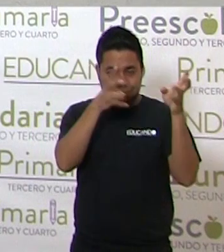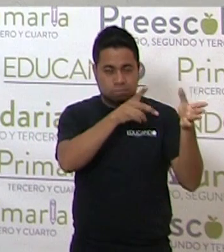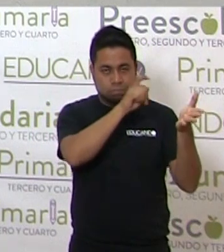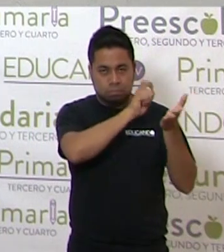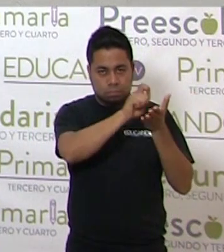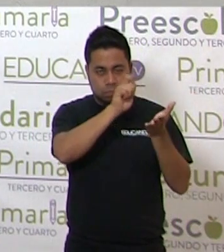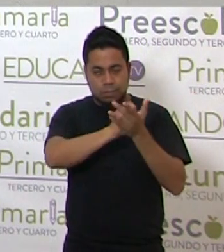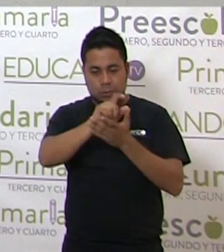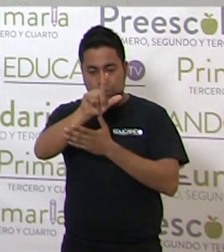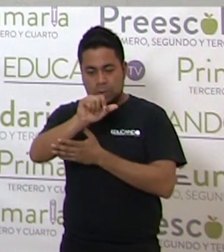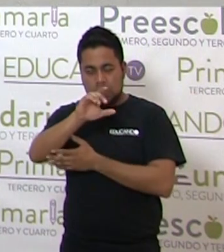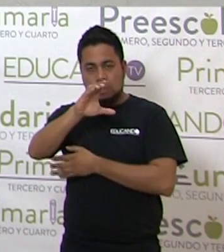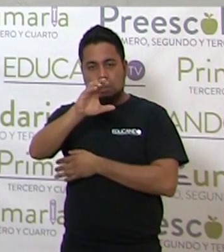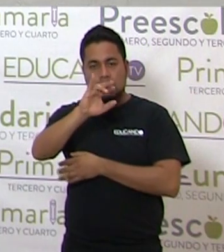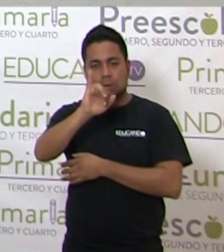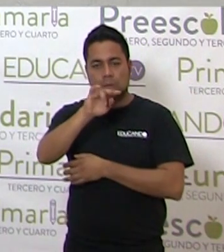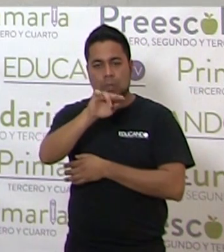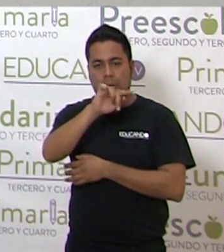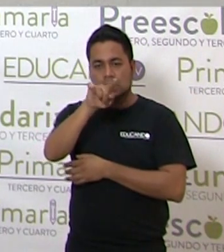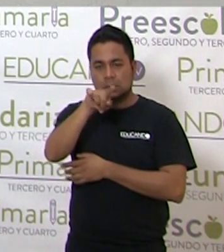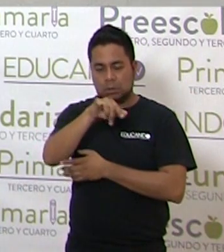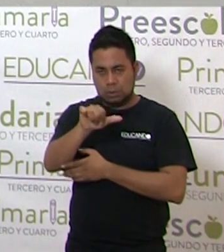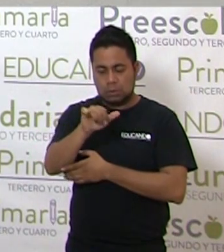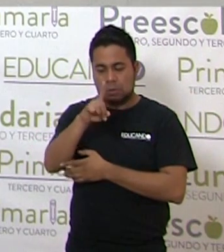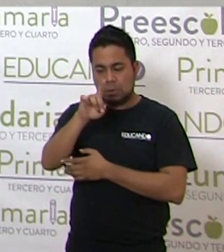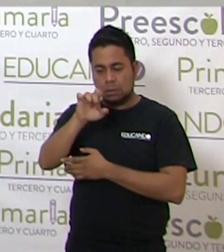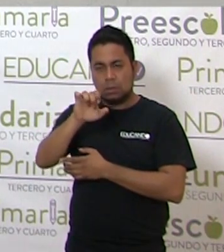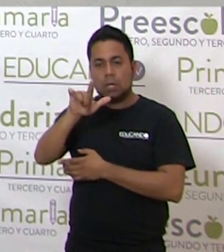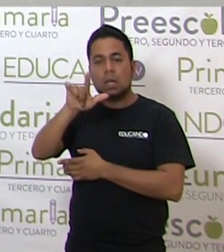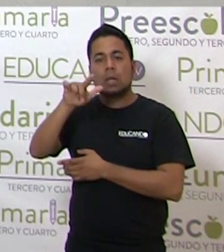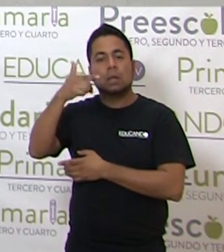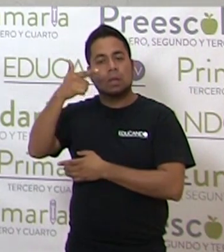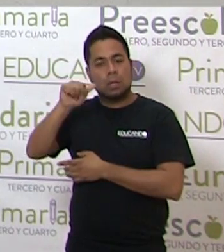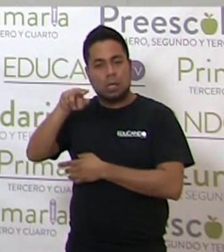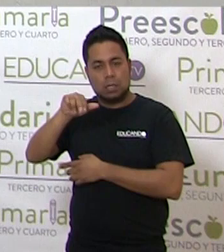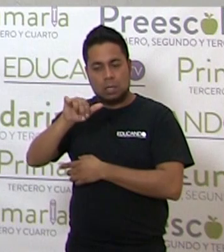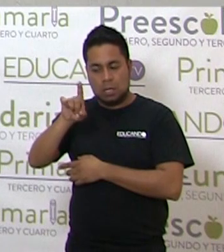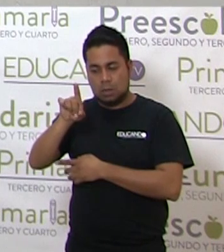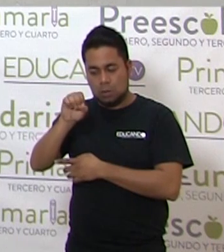la crianza del ganado